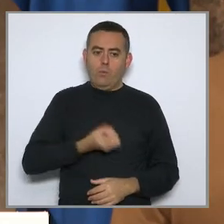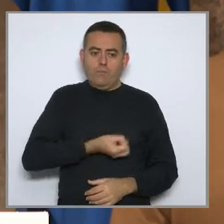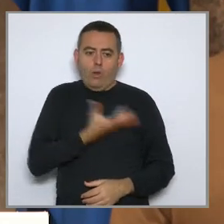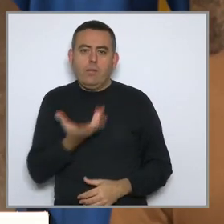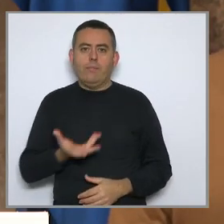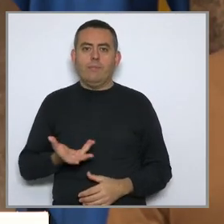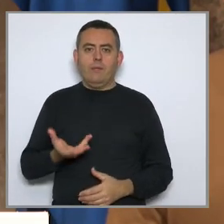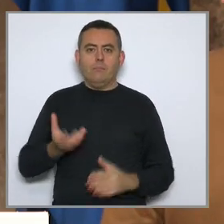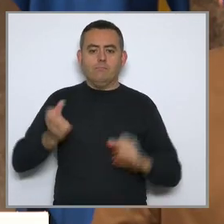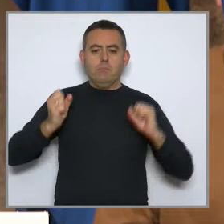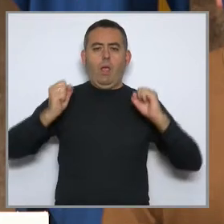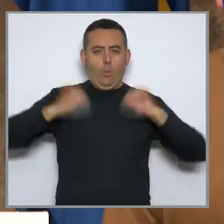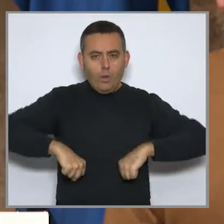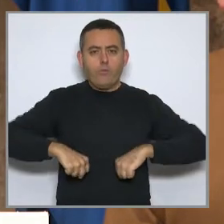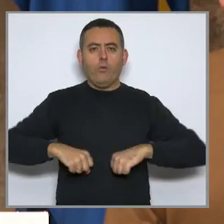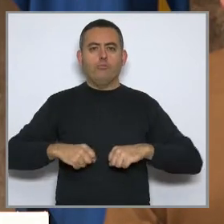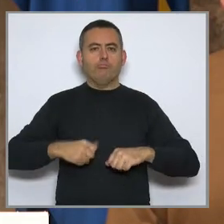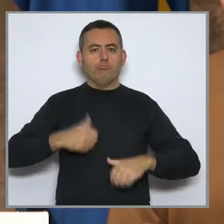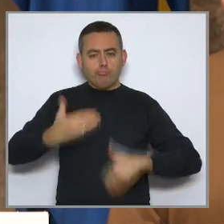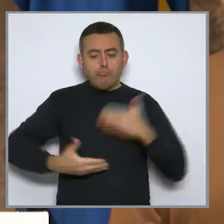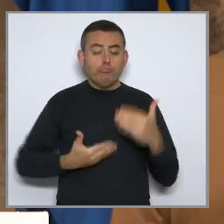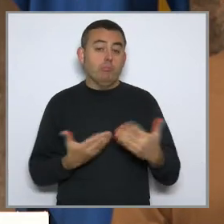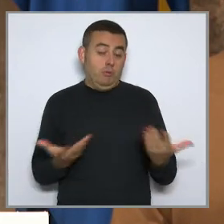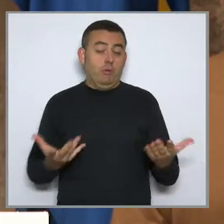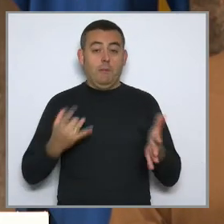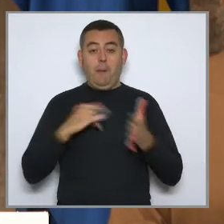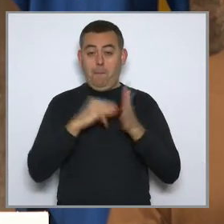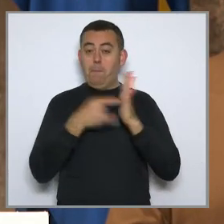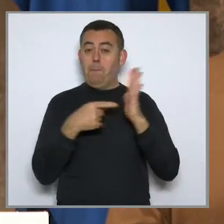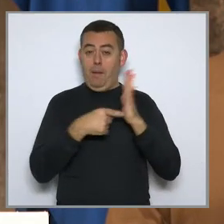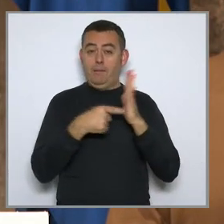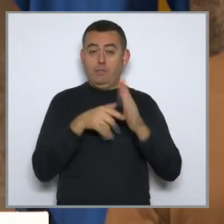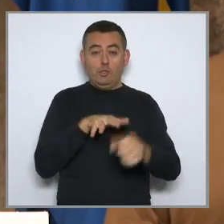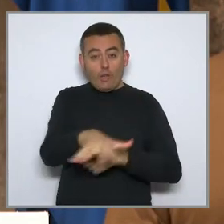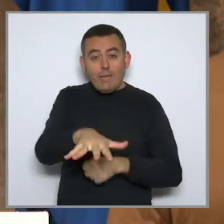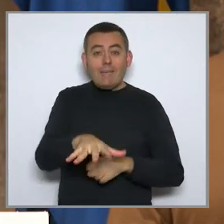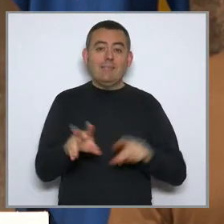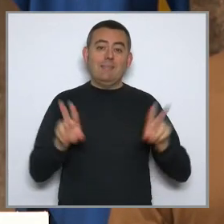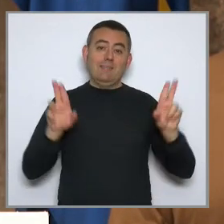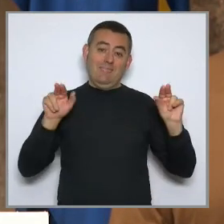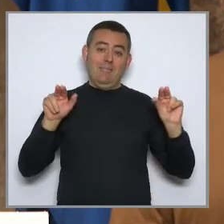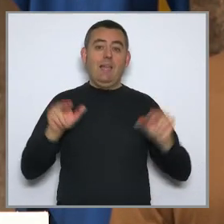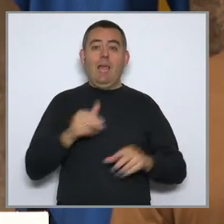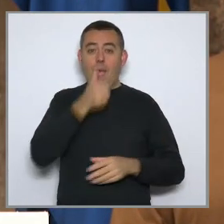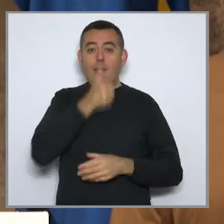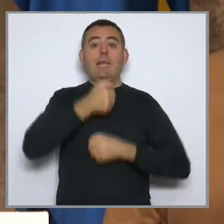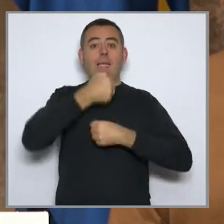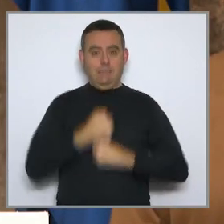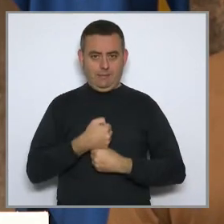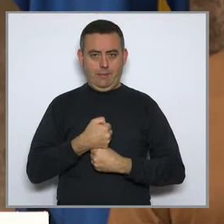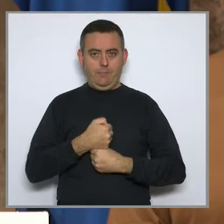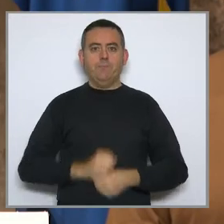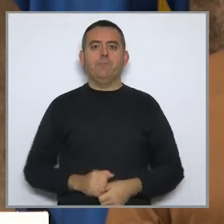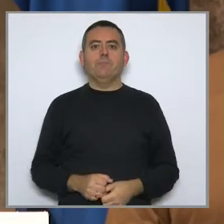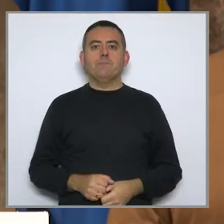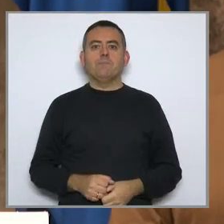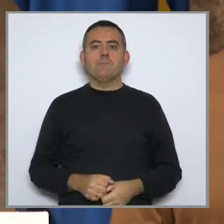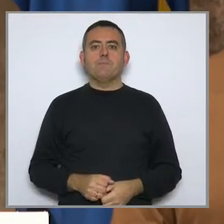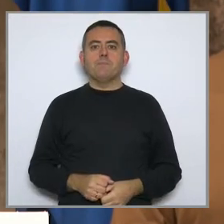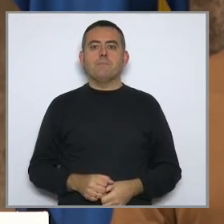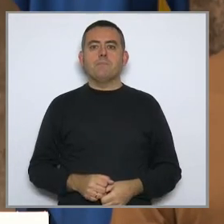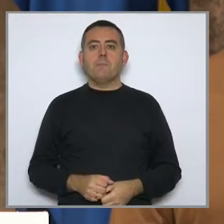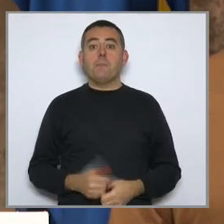hemos sido capaces de acordar este plan de choque resiste, que en función de las